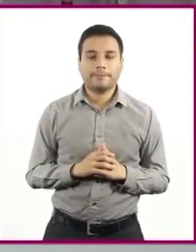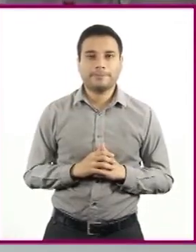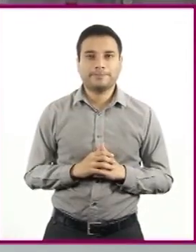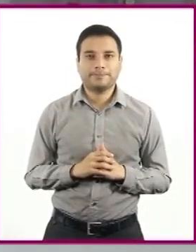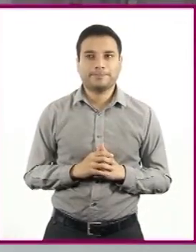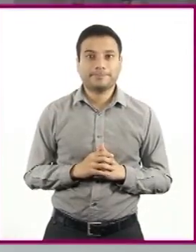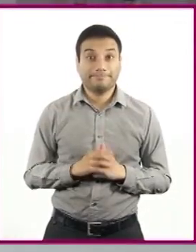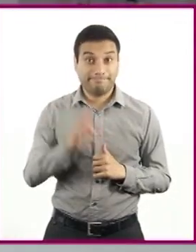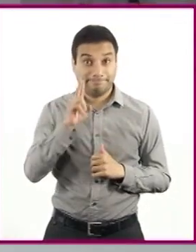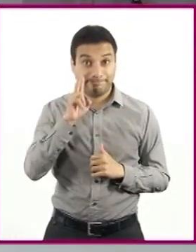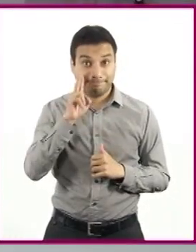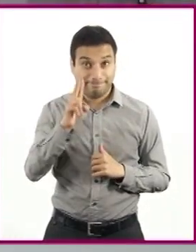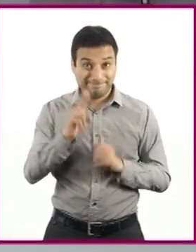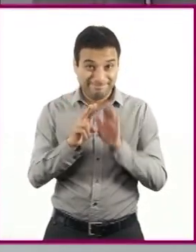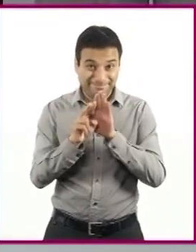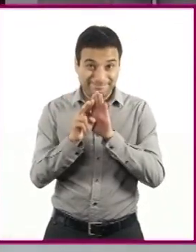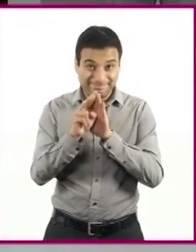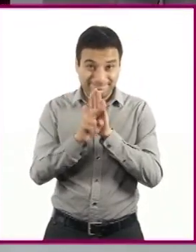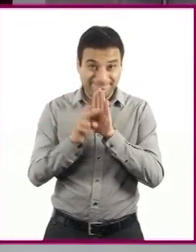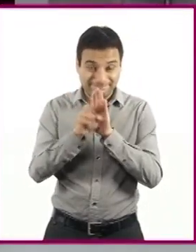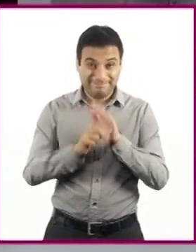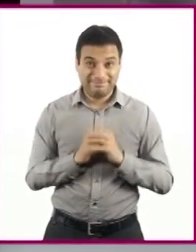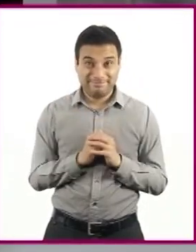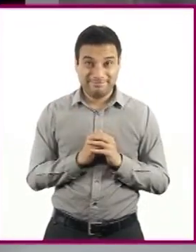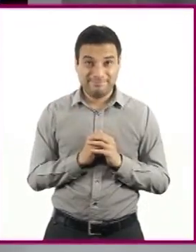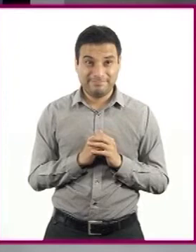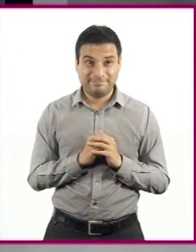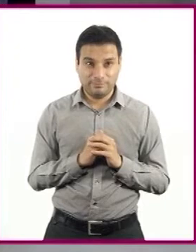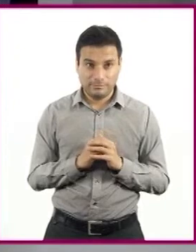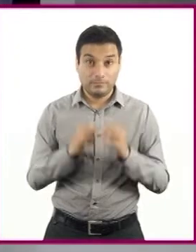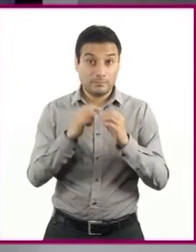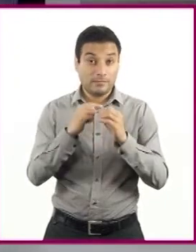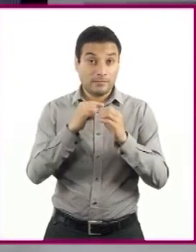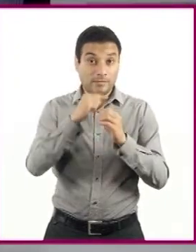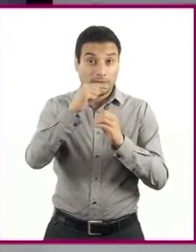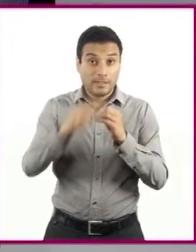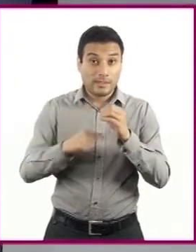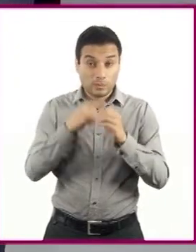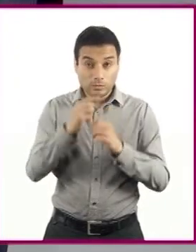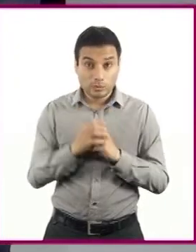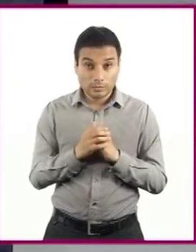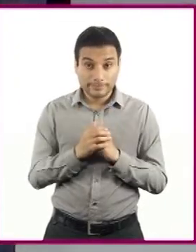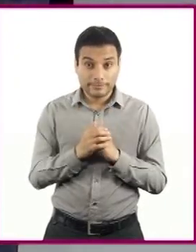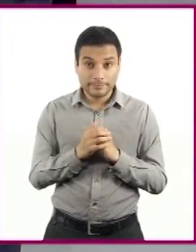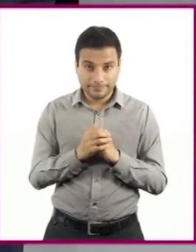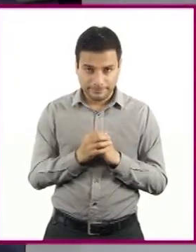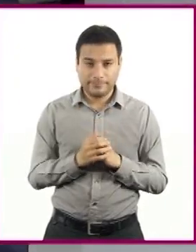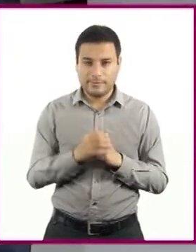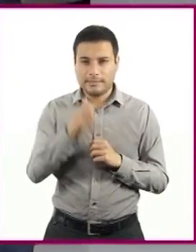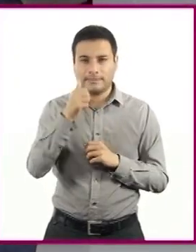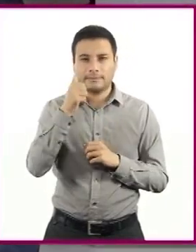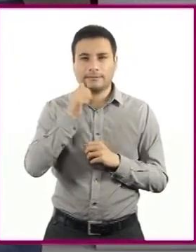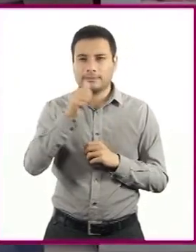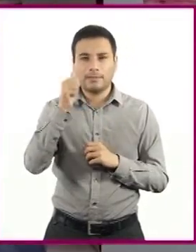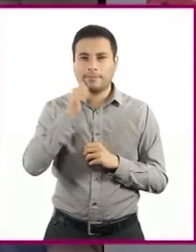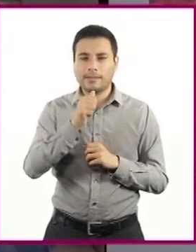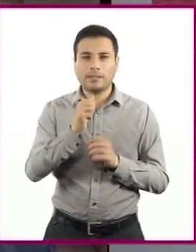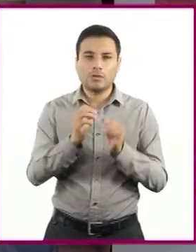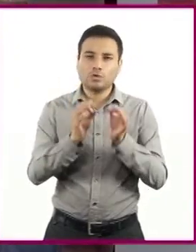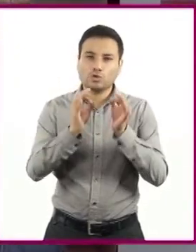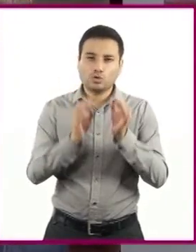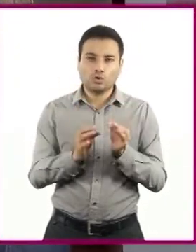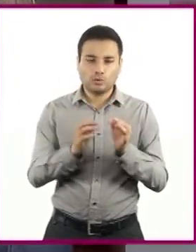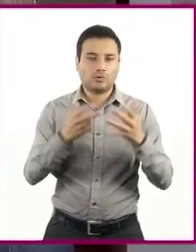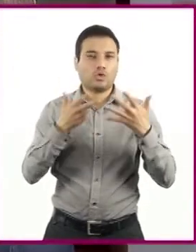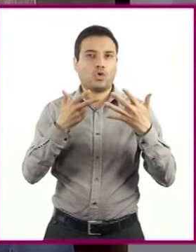Como pudimos observar en el video, en general los átomos tienden a completar su capa más externa para que las moléculas sean